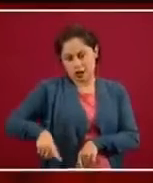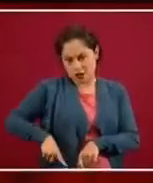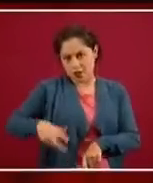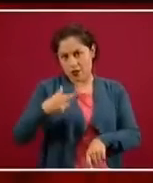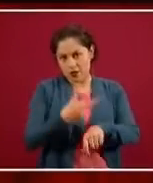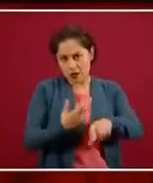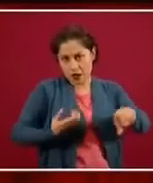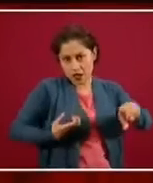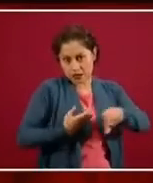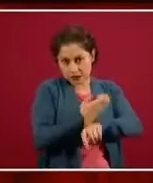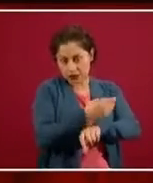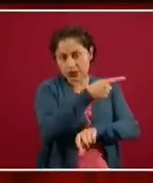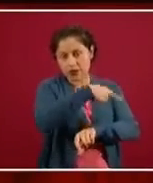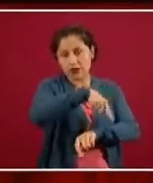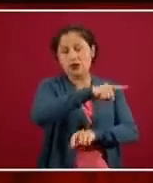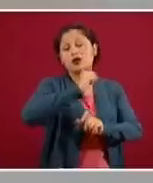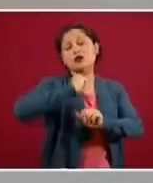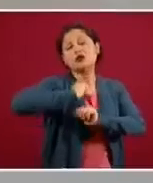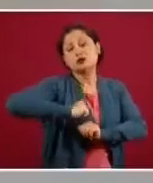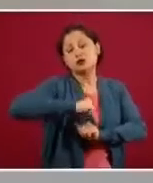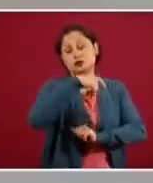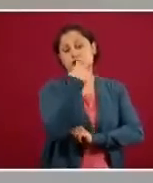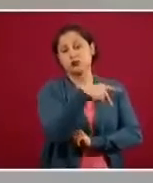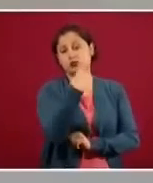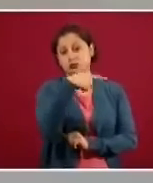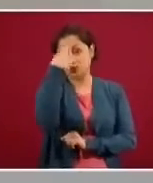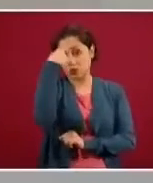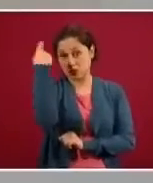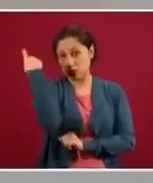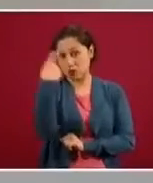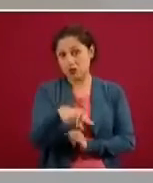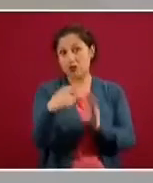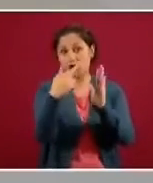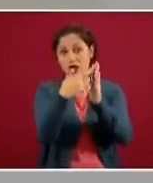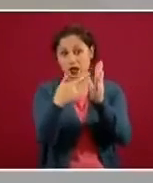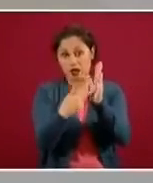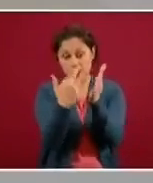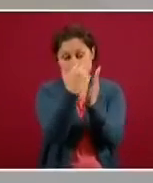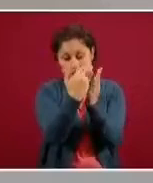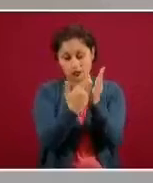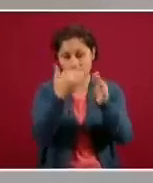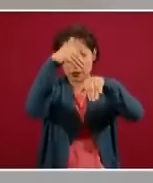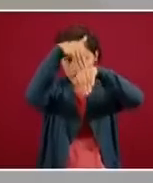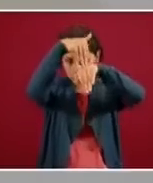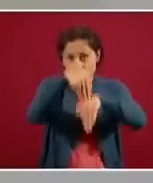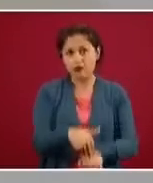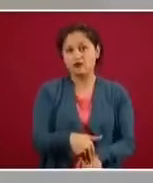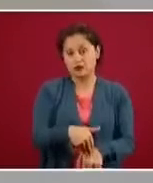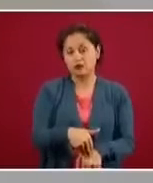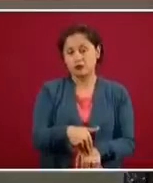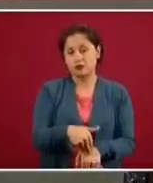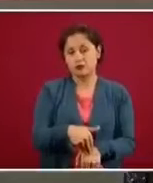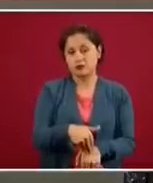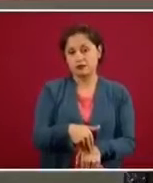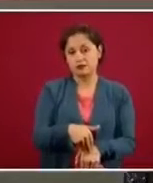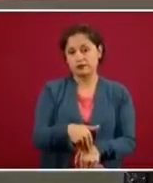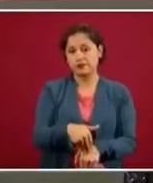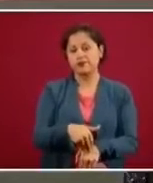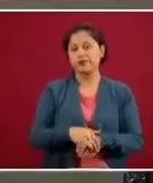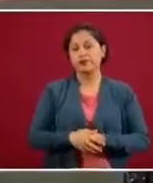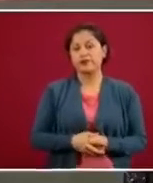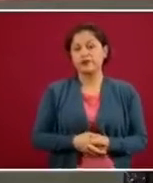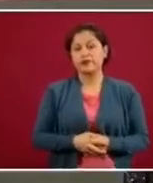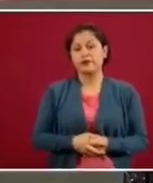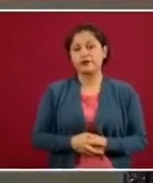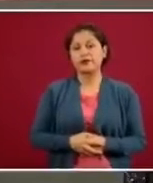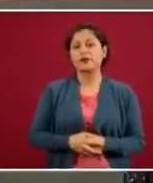garantizar que se cumplan las disposiciones generales del Consejo de Salud General, que es la Autoridad Sanitaria Nacional,